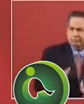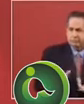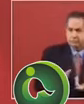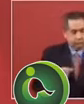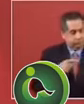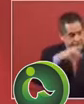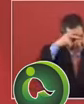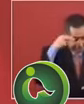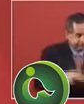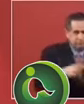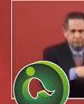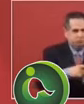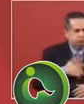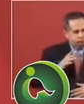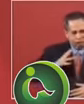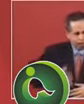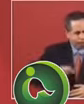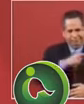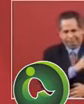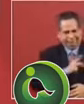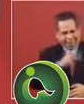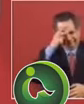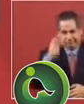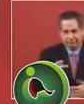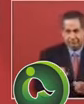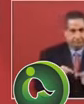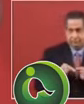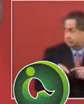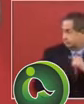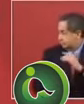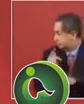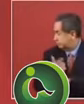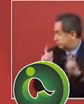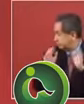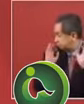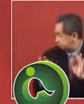de mexicanos, que me siento orgulloso, pues tan luego tenga tiempo,